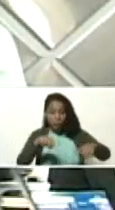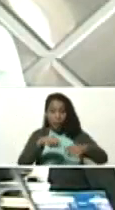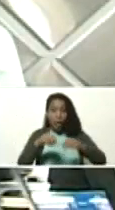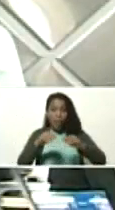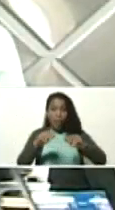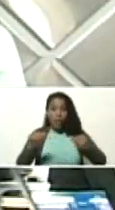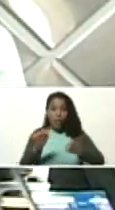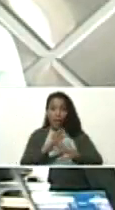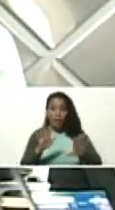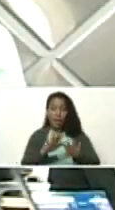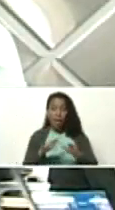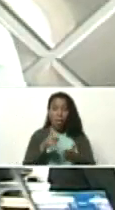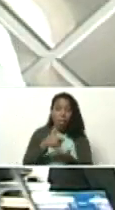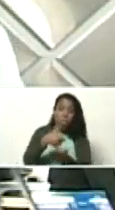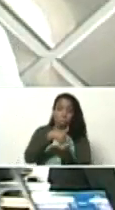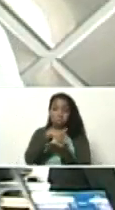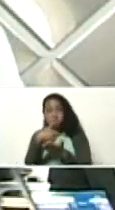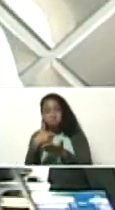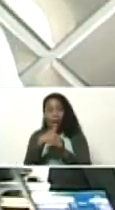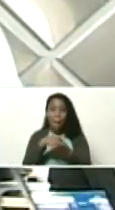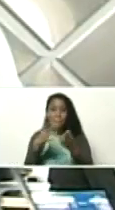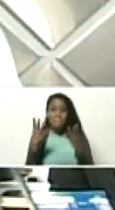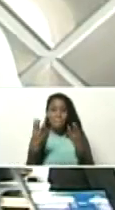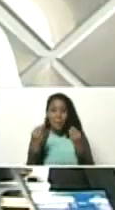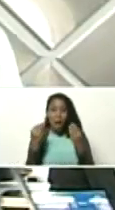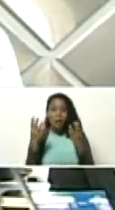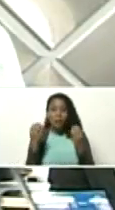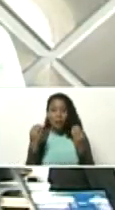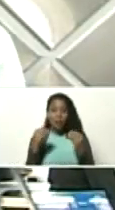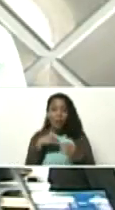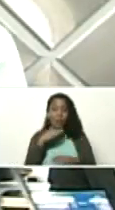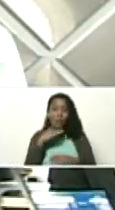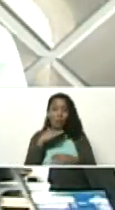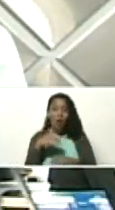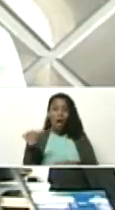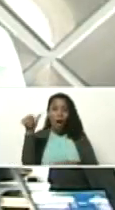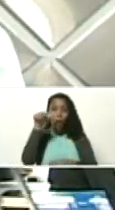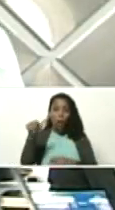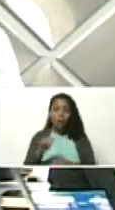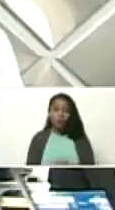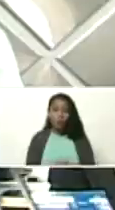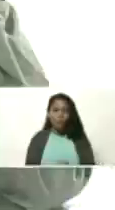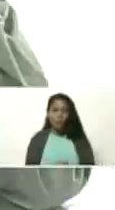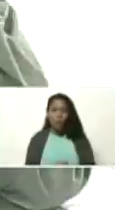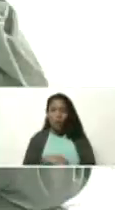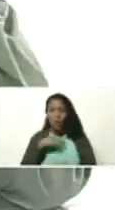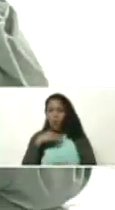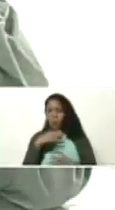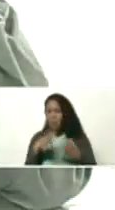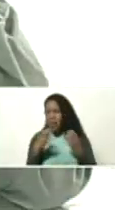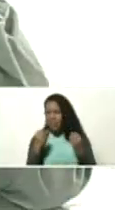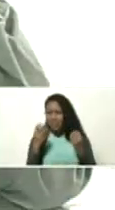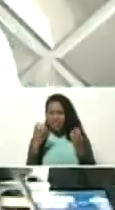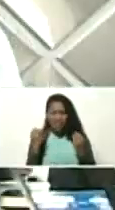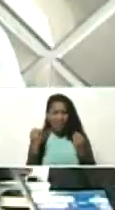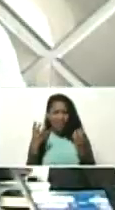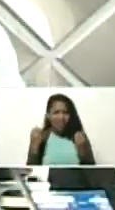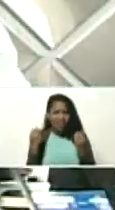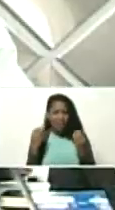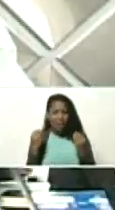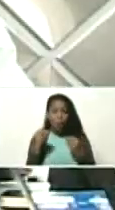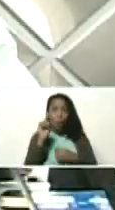suelos, ya los suelos están bastante llenos de agua, saturados, pero bastante.